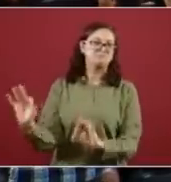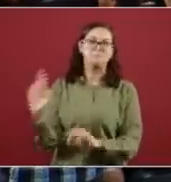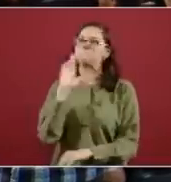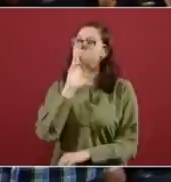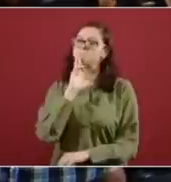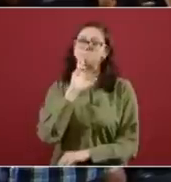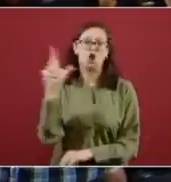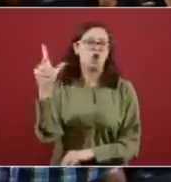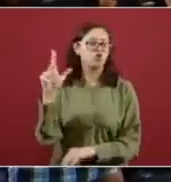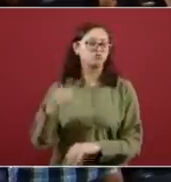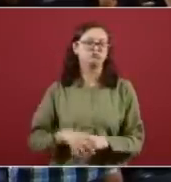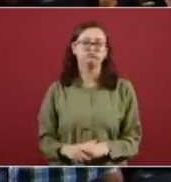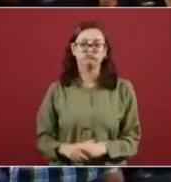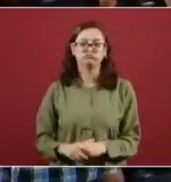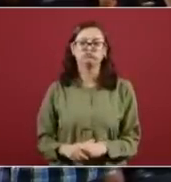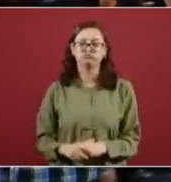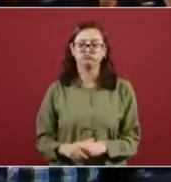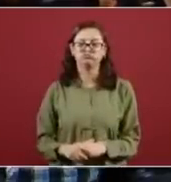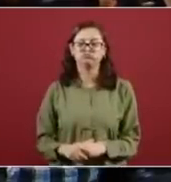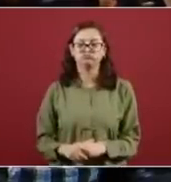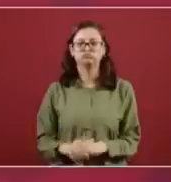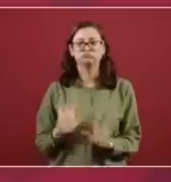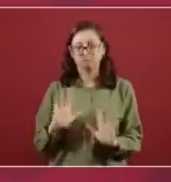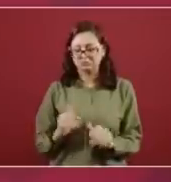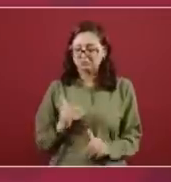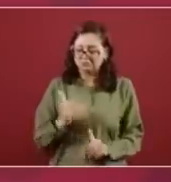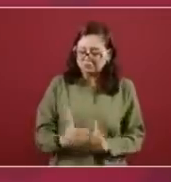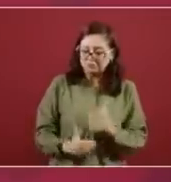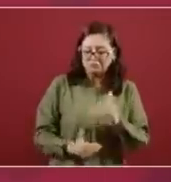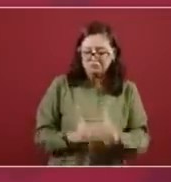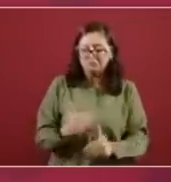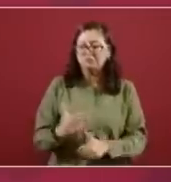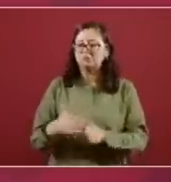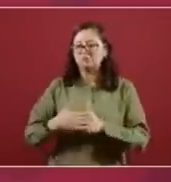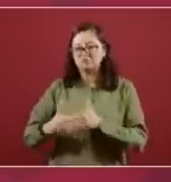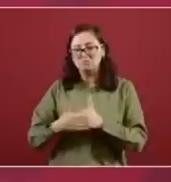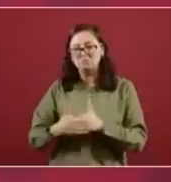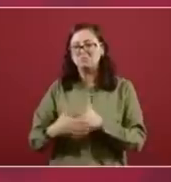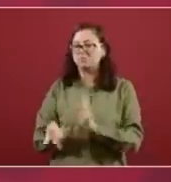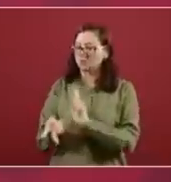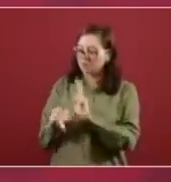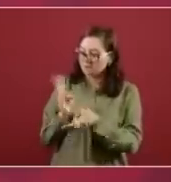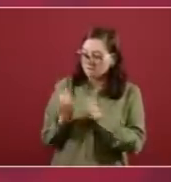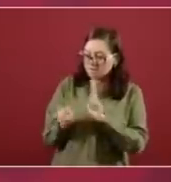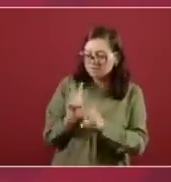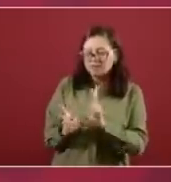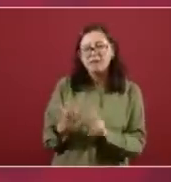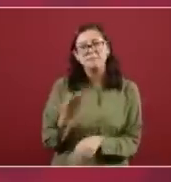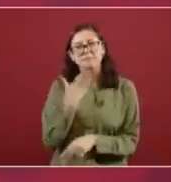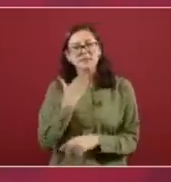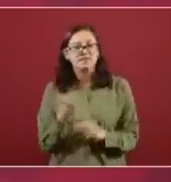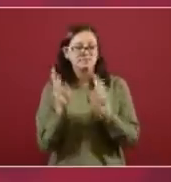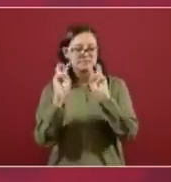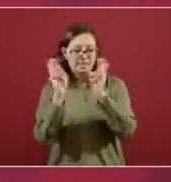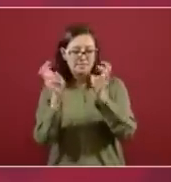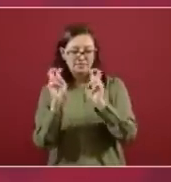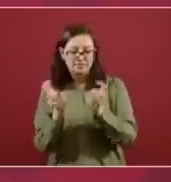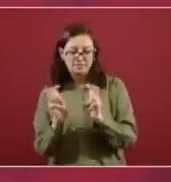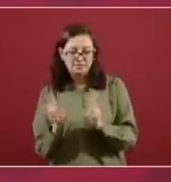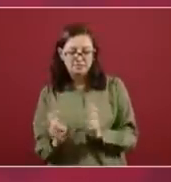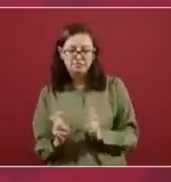mundo entonces vamos a platicar muy bien vamos a aceptar todos los temas